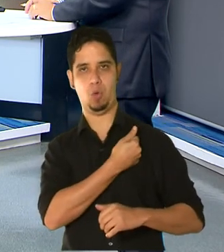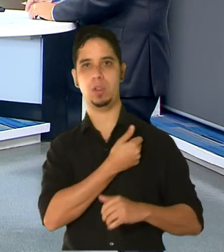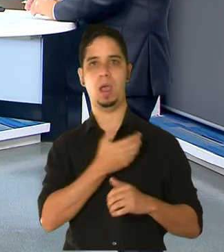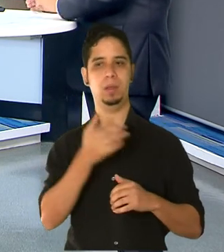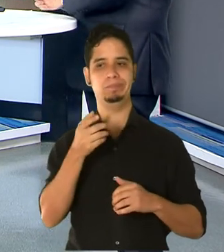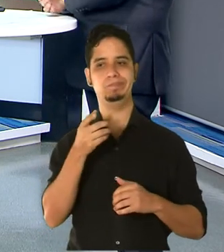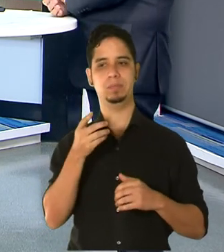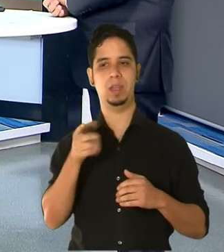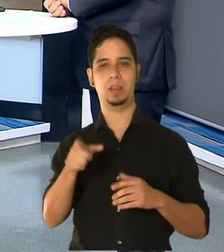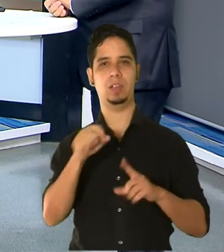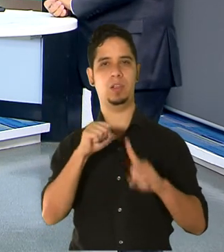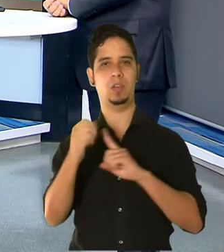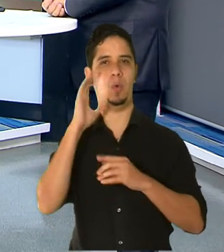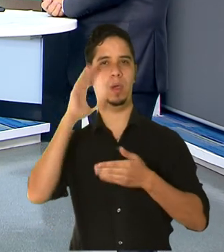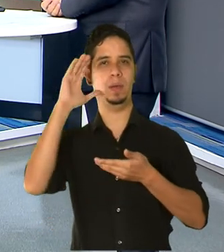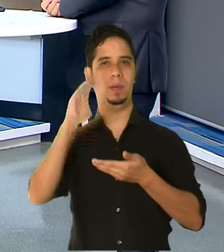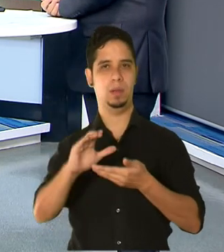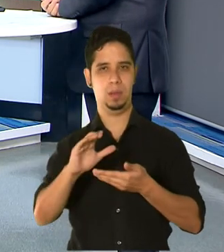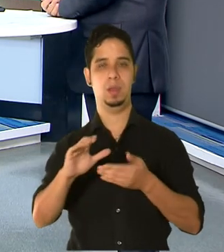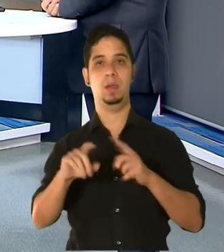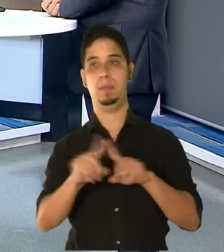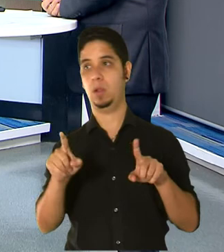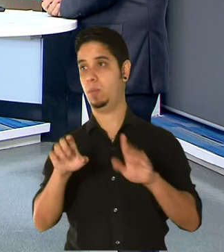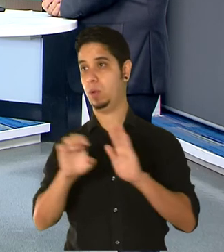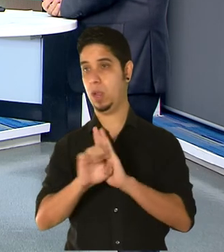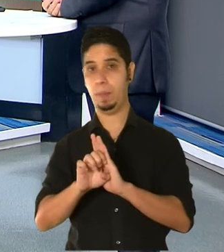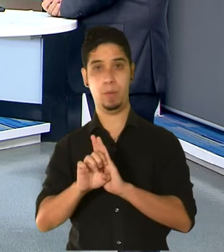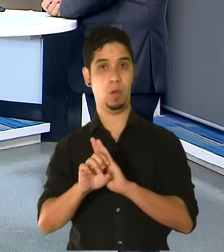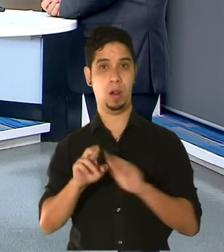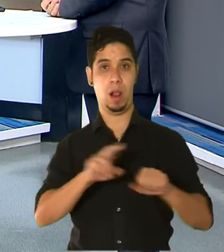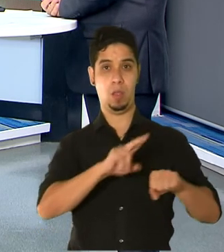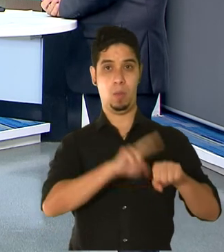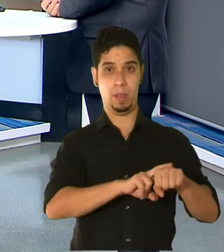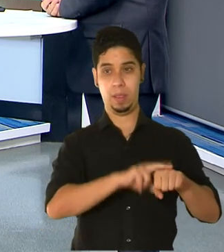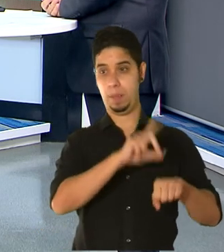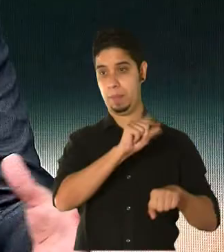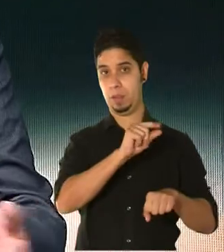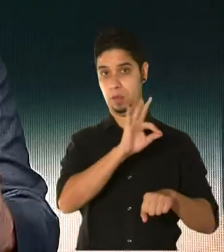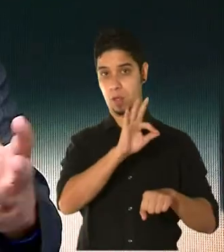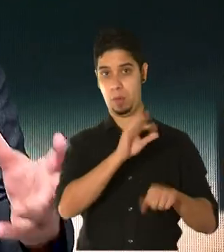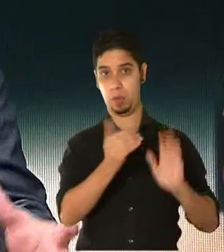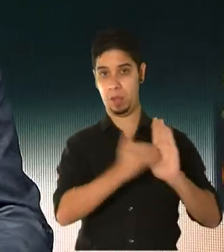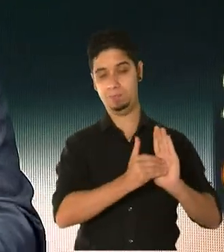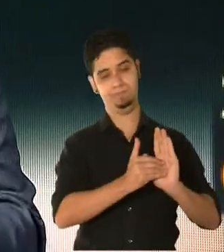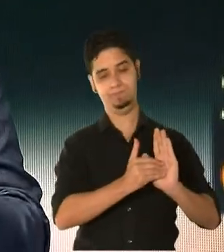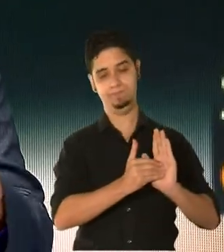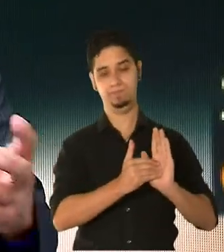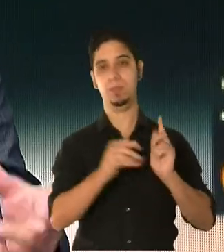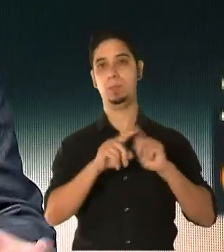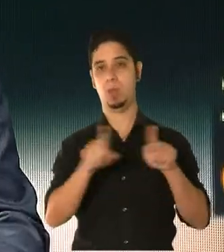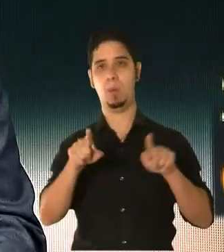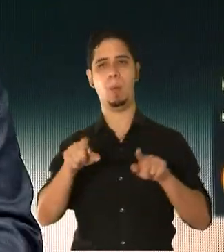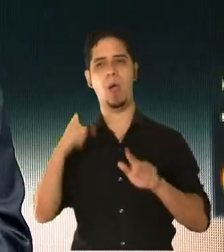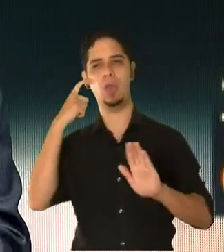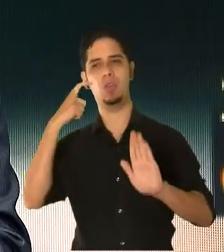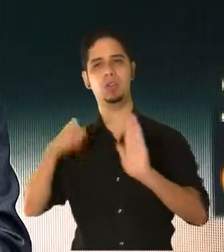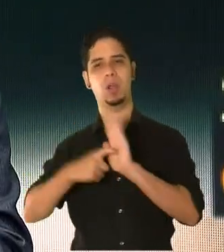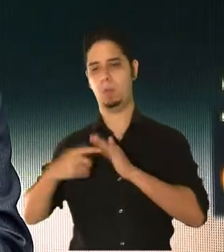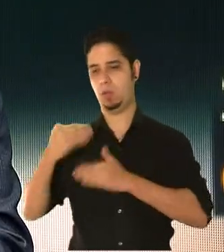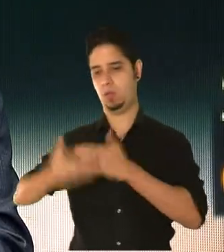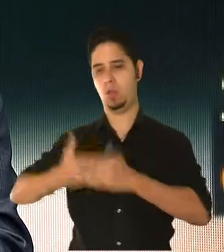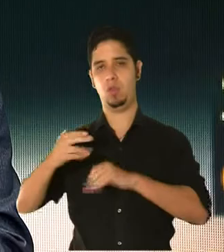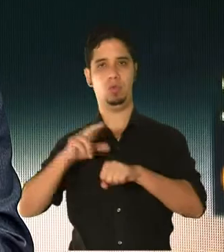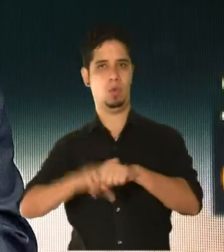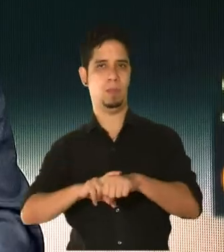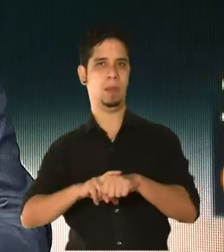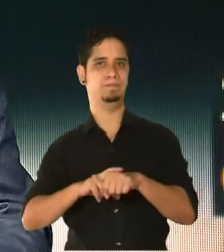que no vamos a llegar a la normalidad de 2019 en el 2021 pero sí vamos a empezar a ver una normativa diferente